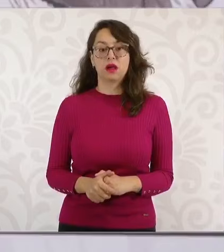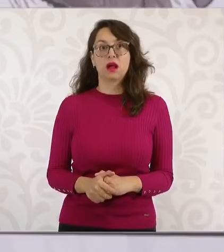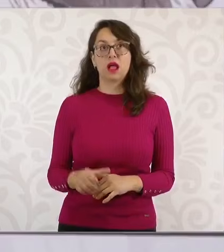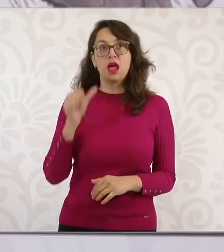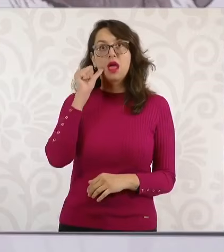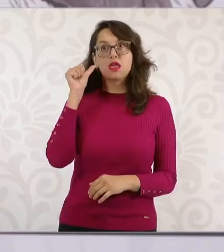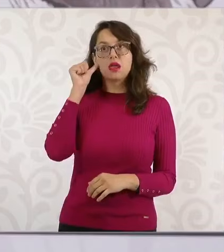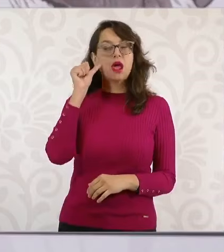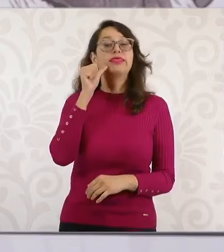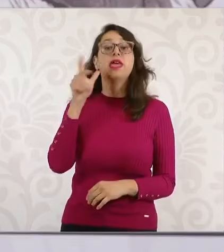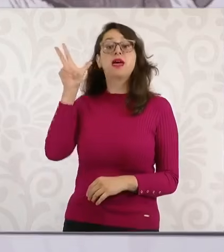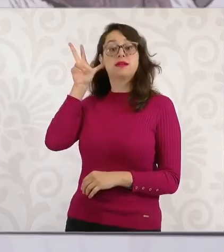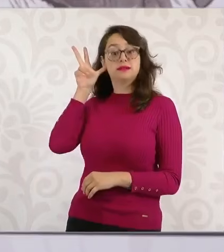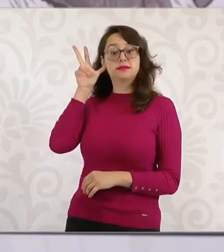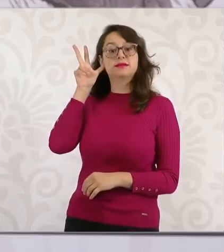antes de ayer.